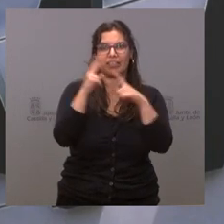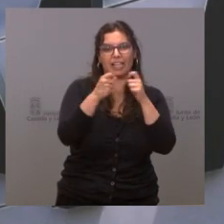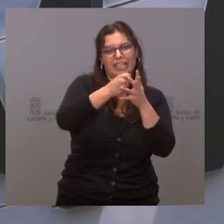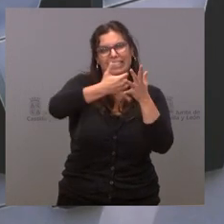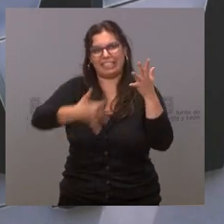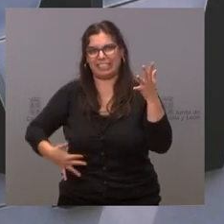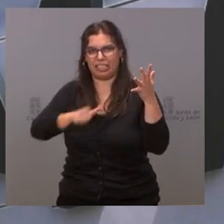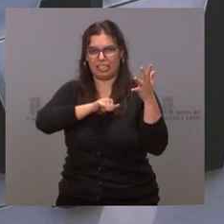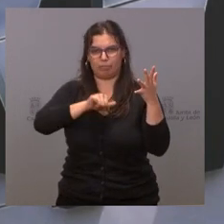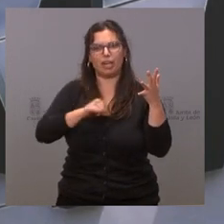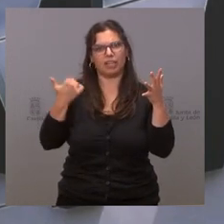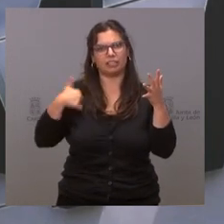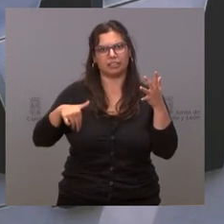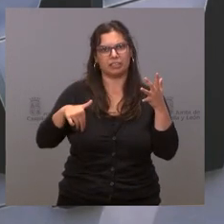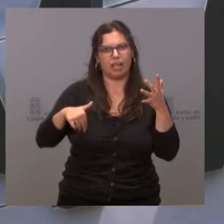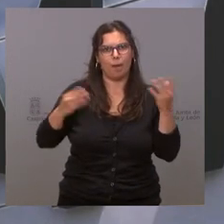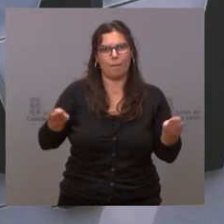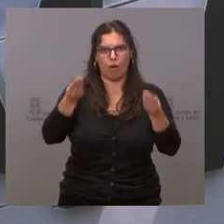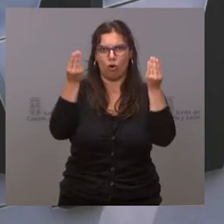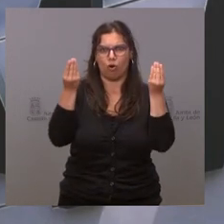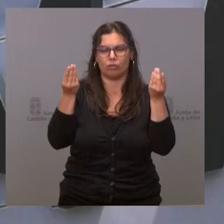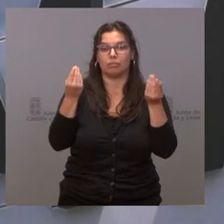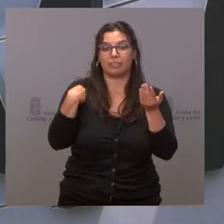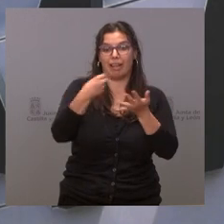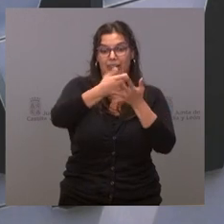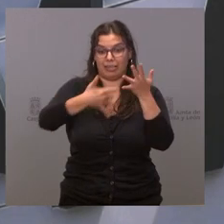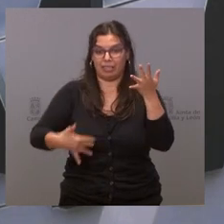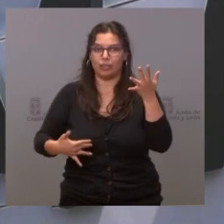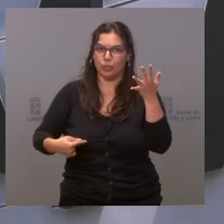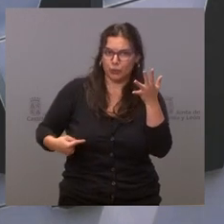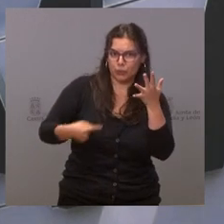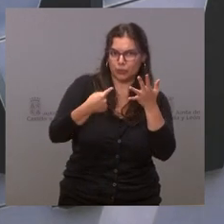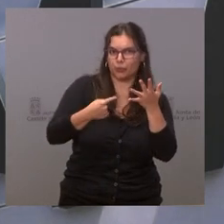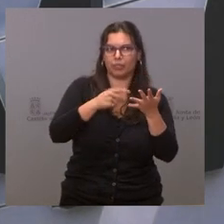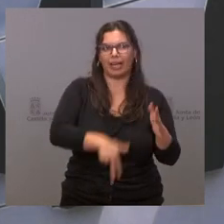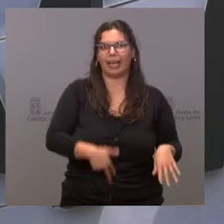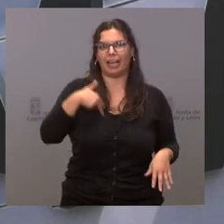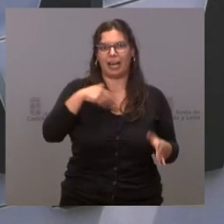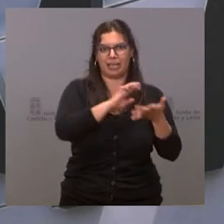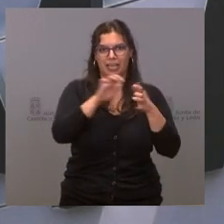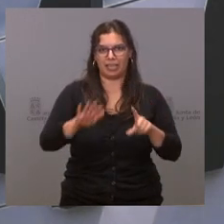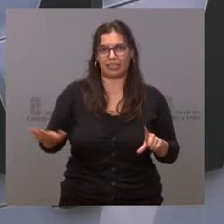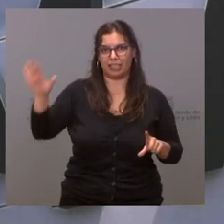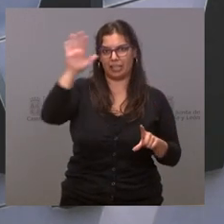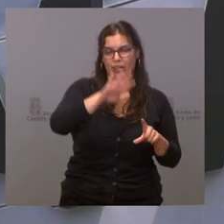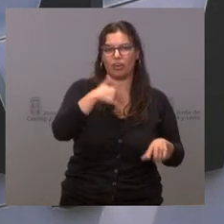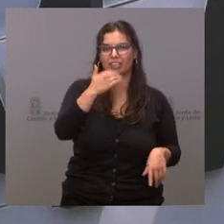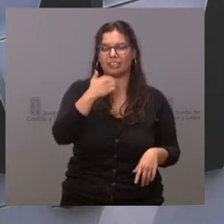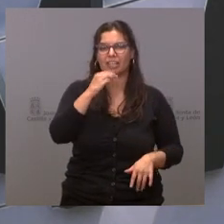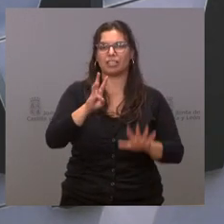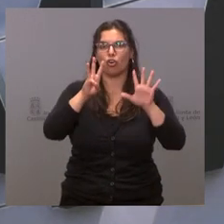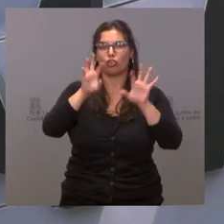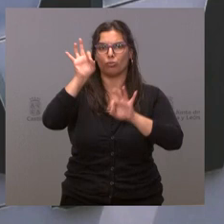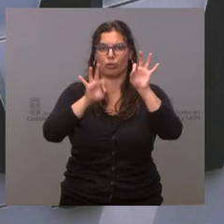sus resultados estamos mejorando las listas de espera en general en toda castilla y león' casi un 8%